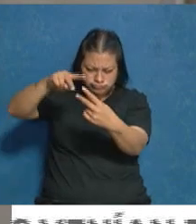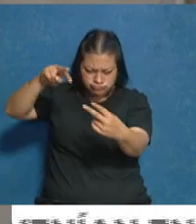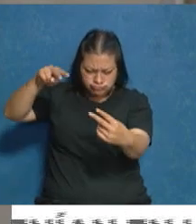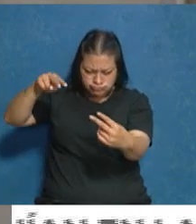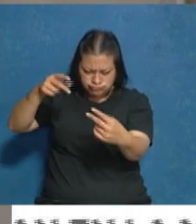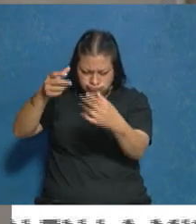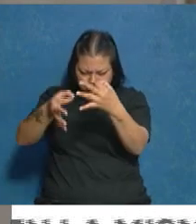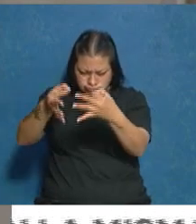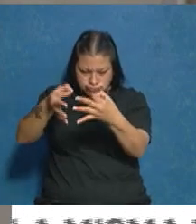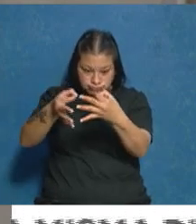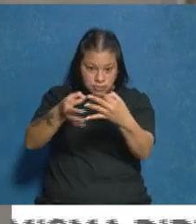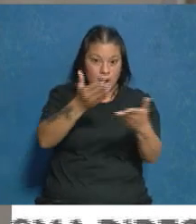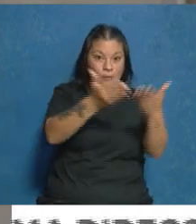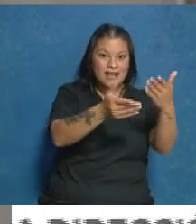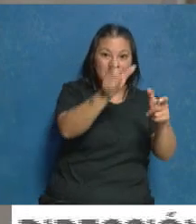el paciente.